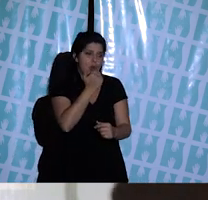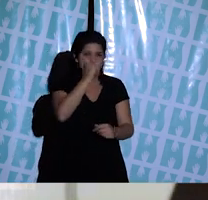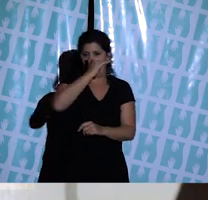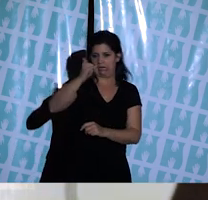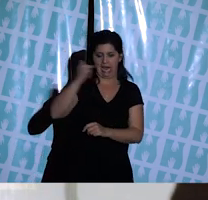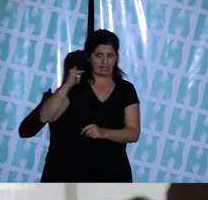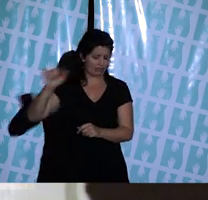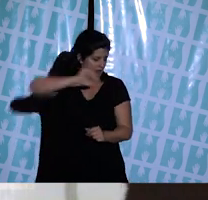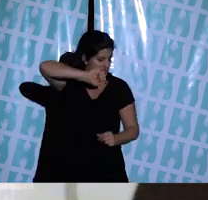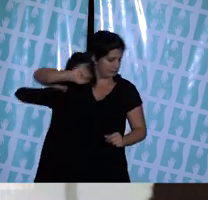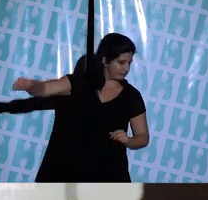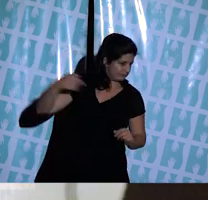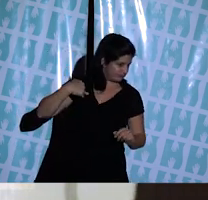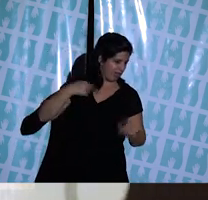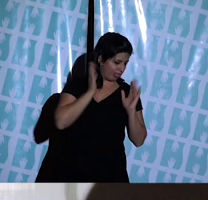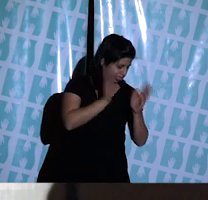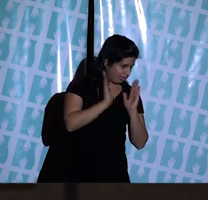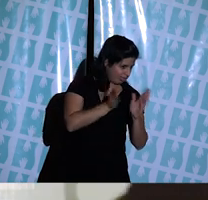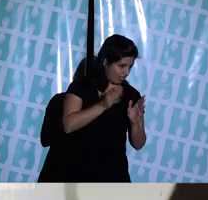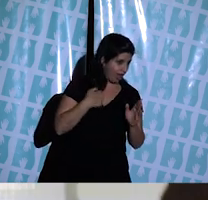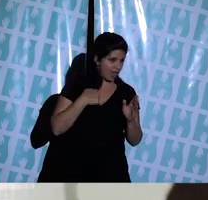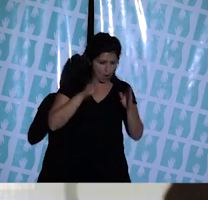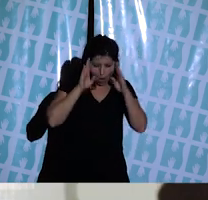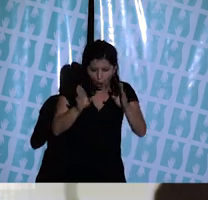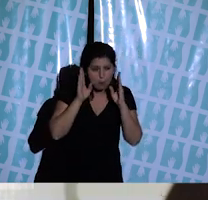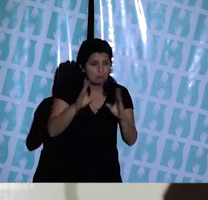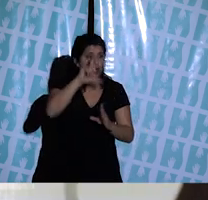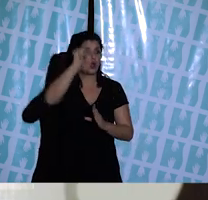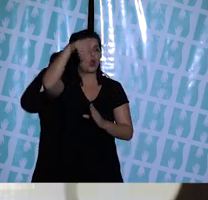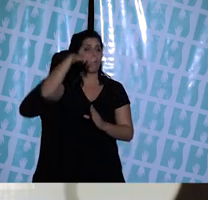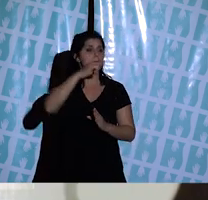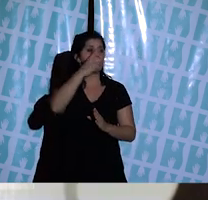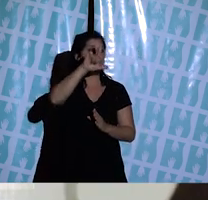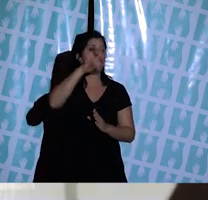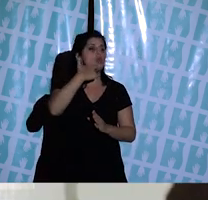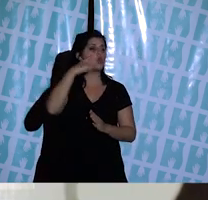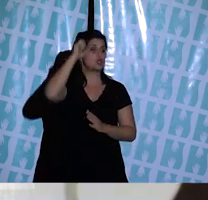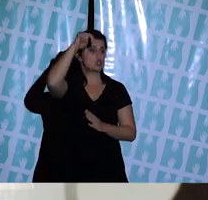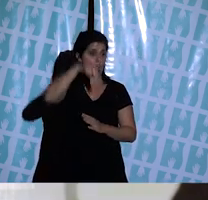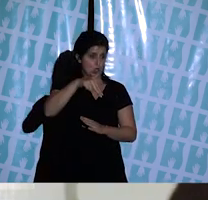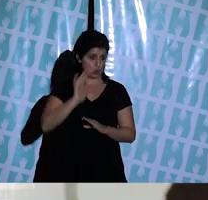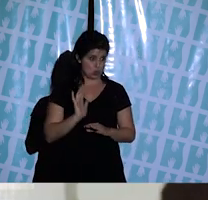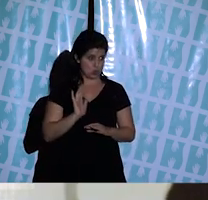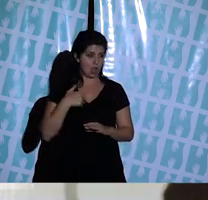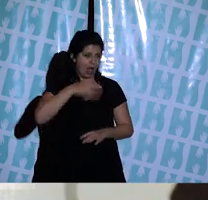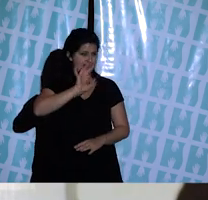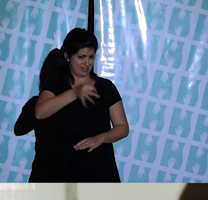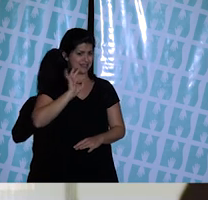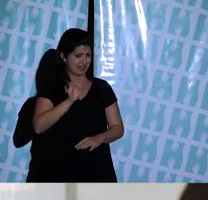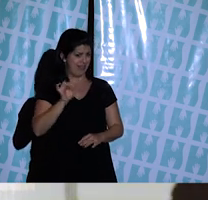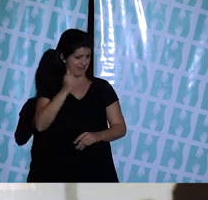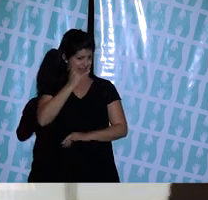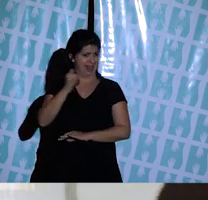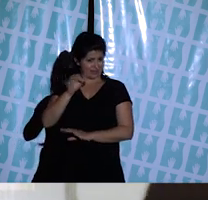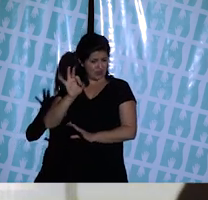consecuencias adversas. Por eso lo llamamos compulsión. Porque compulsión es que uno sabe que es dañino. En el fondo lo sabe, pero no lo puede dejar de